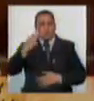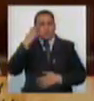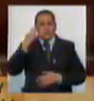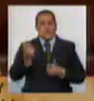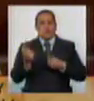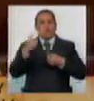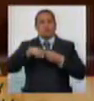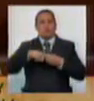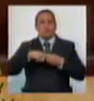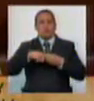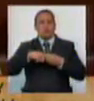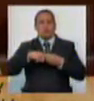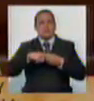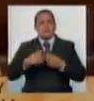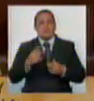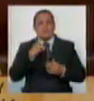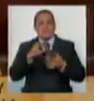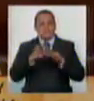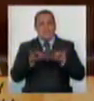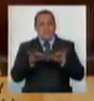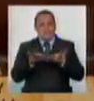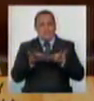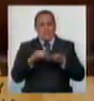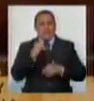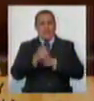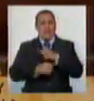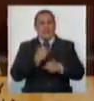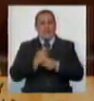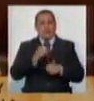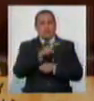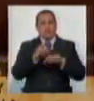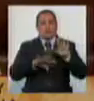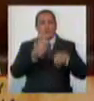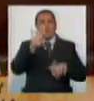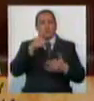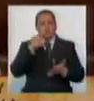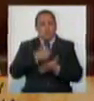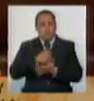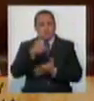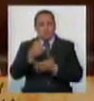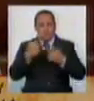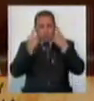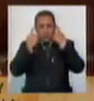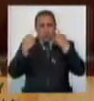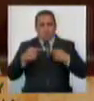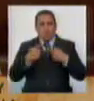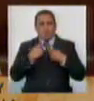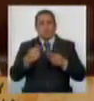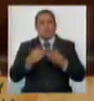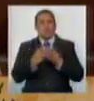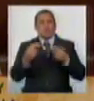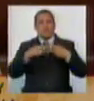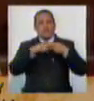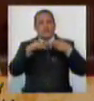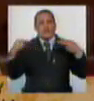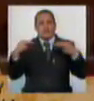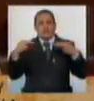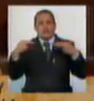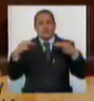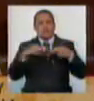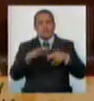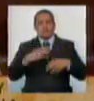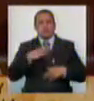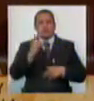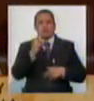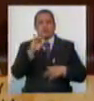inclusión digital, en el 2014 adjudicamos en concesión la red dorsal nacional